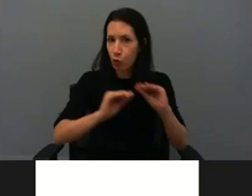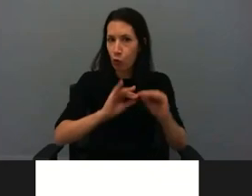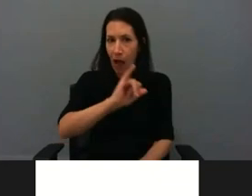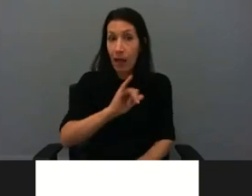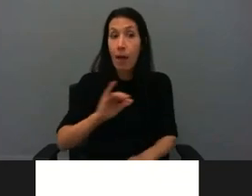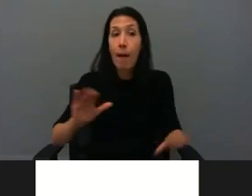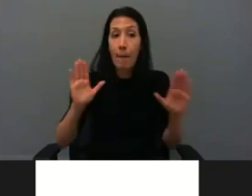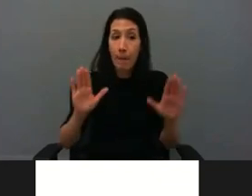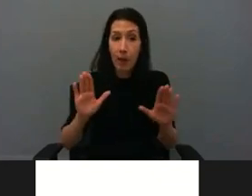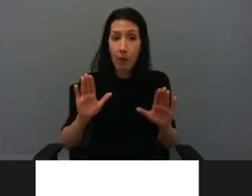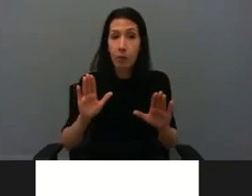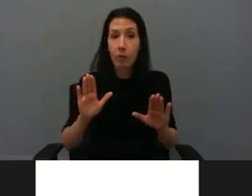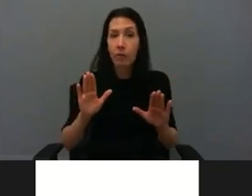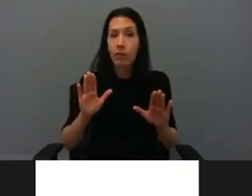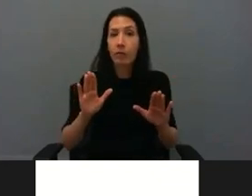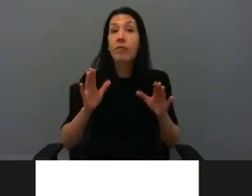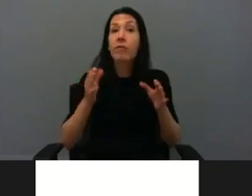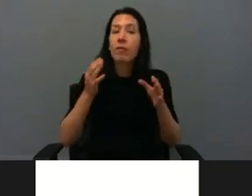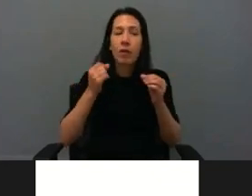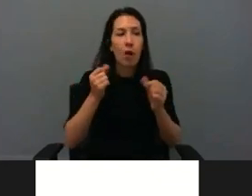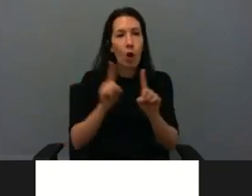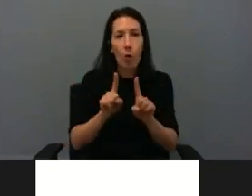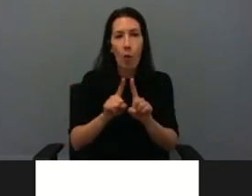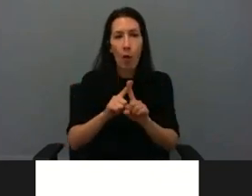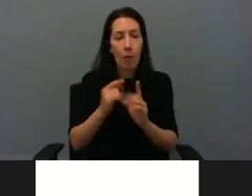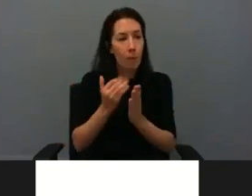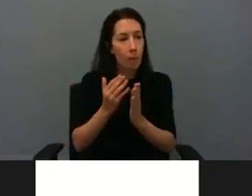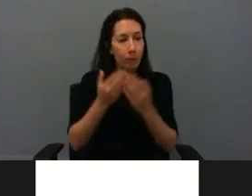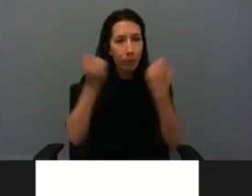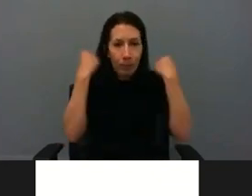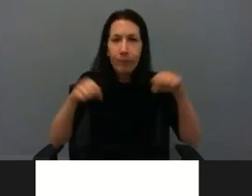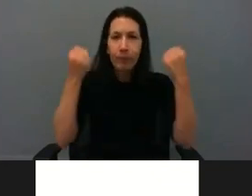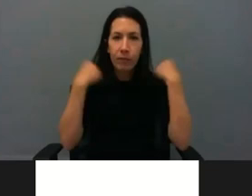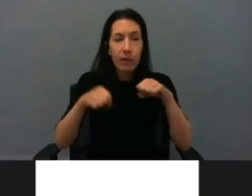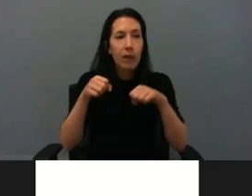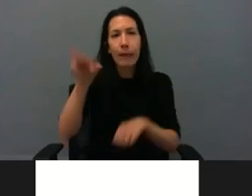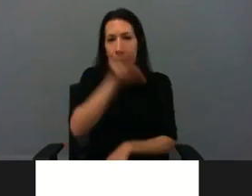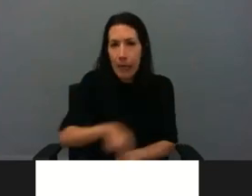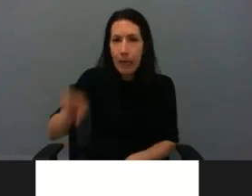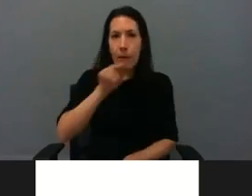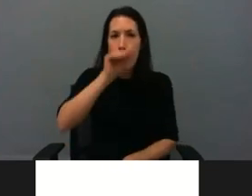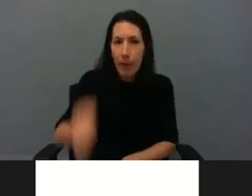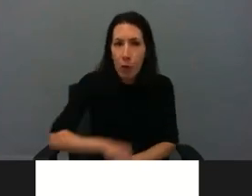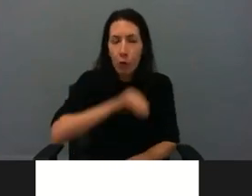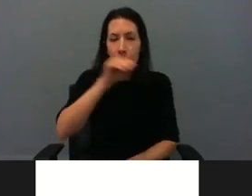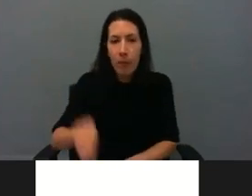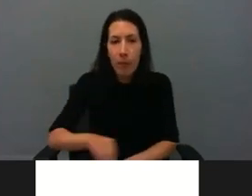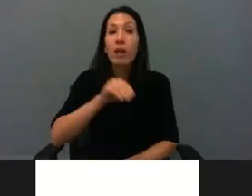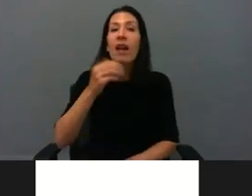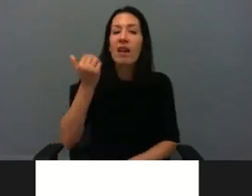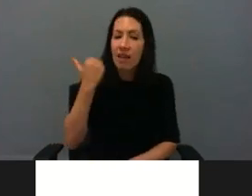Pero haciendo pequeños ensayos, insistiendo en el tema, un día sí, un día